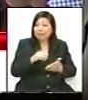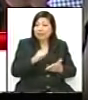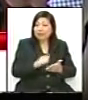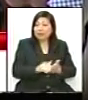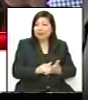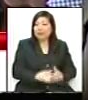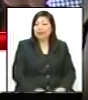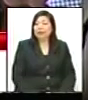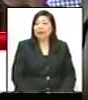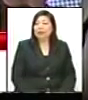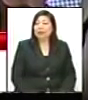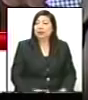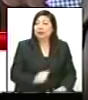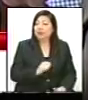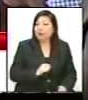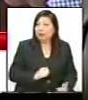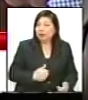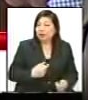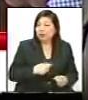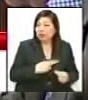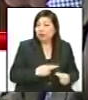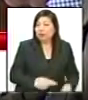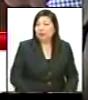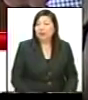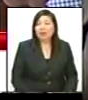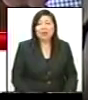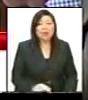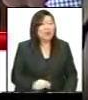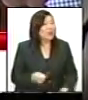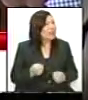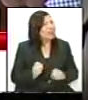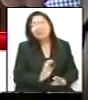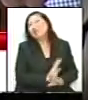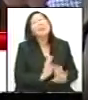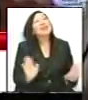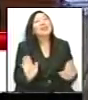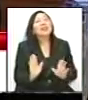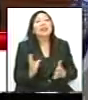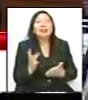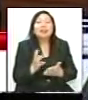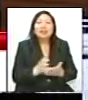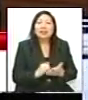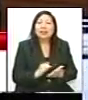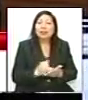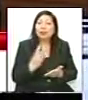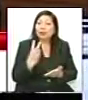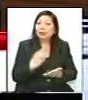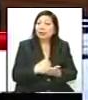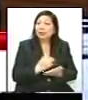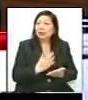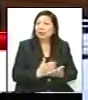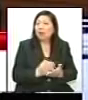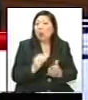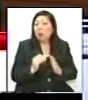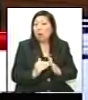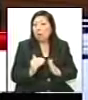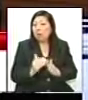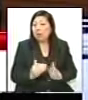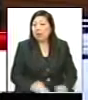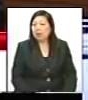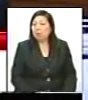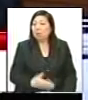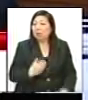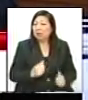una negligencia inexcusable, no hay que exigir una votación de 2/3. Con mayoría simple tendría